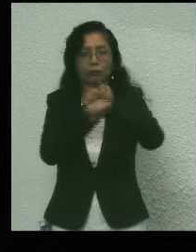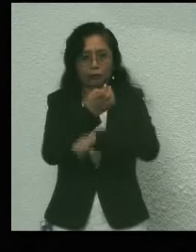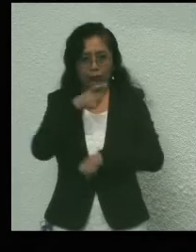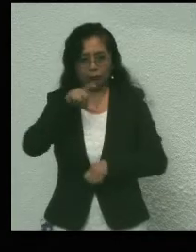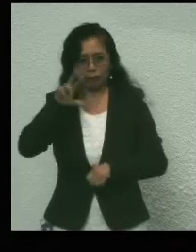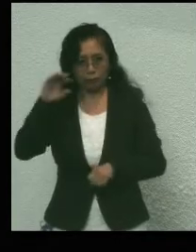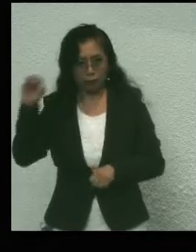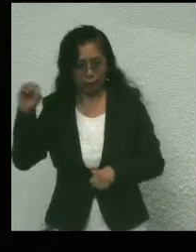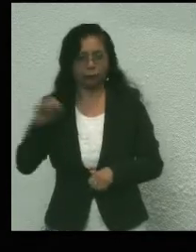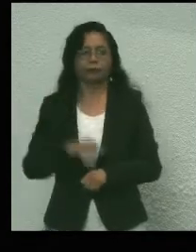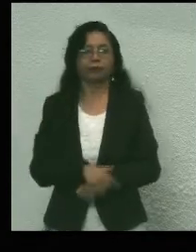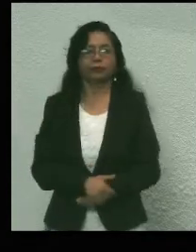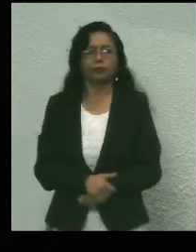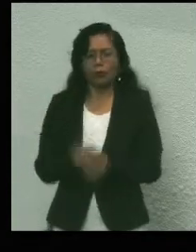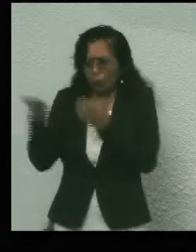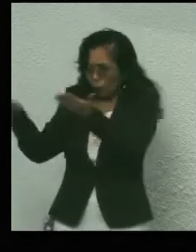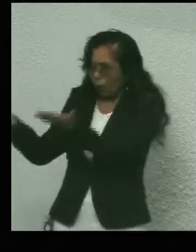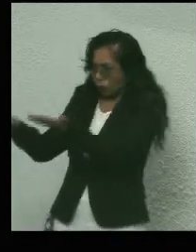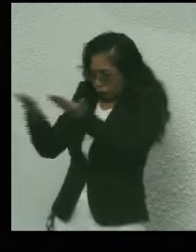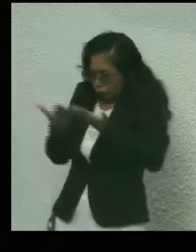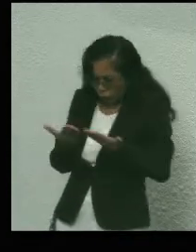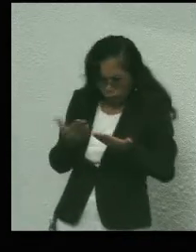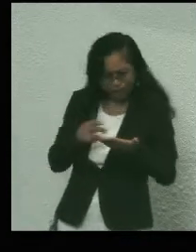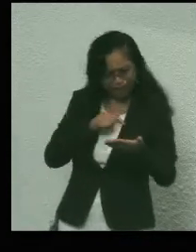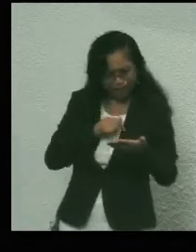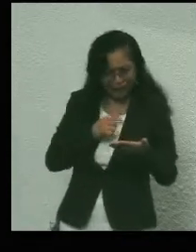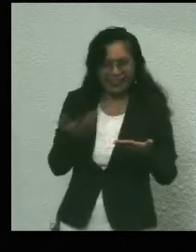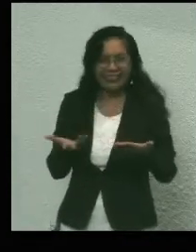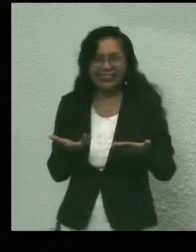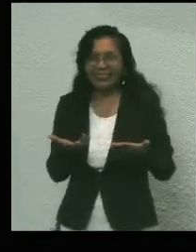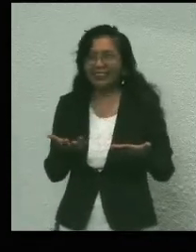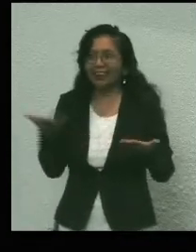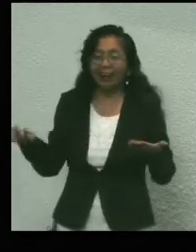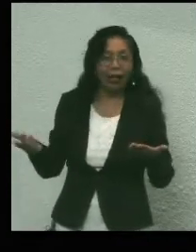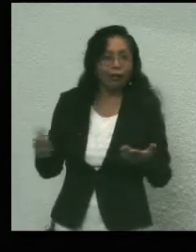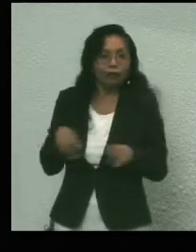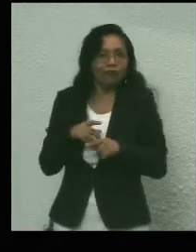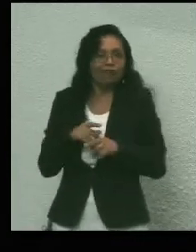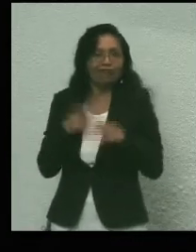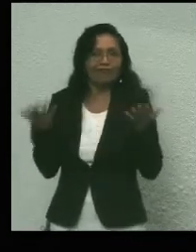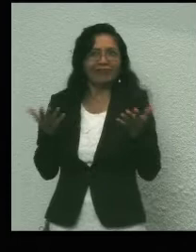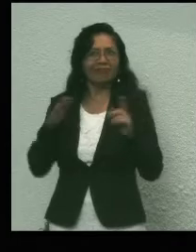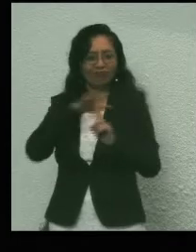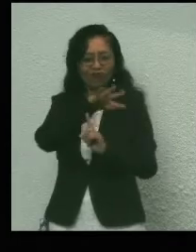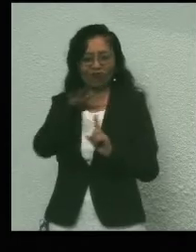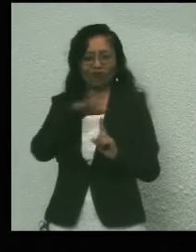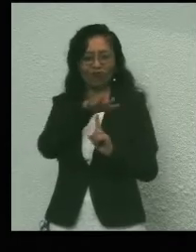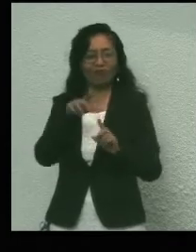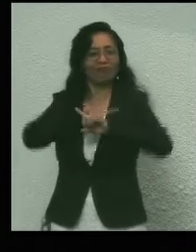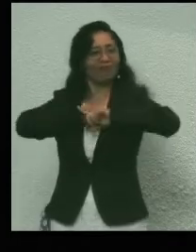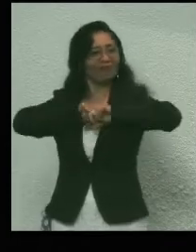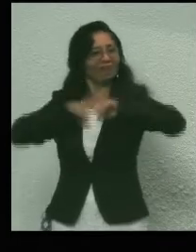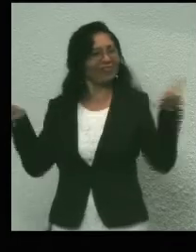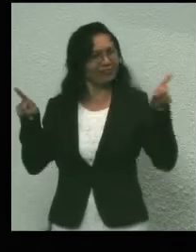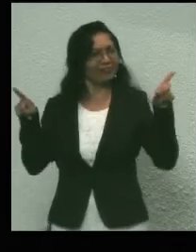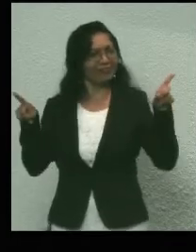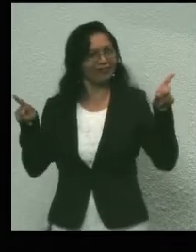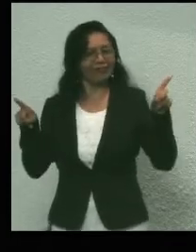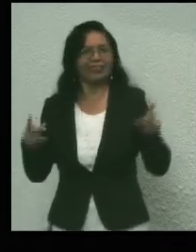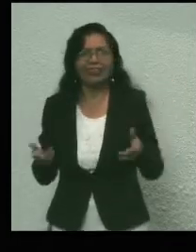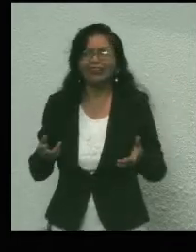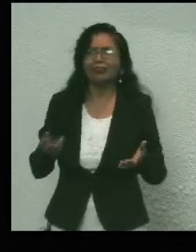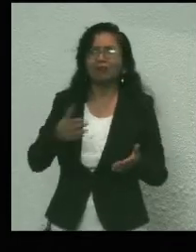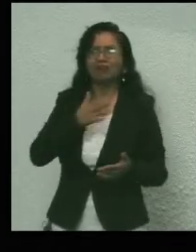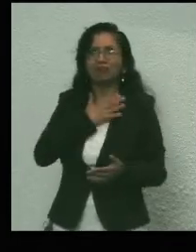Estado. Lo recibimos bajo condiciones nunca antes vistas, condiciones que nos hacen reflexionar sobre